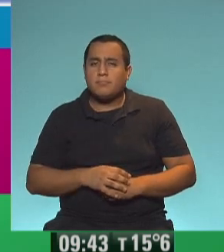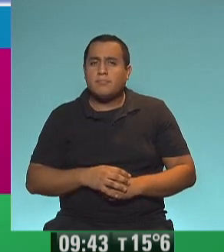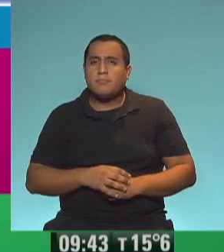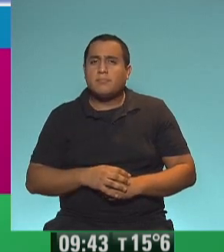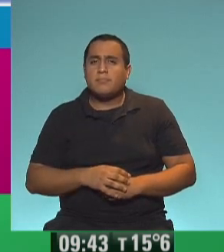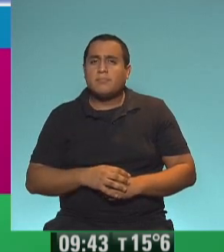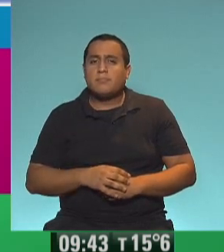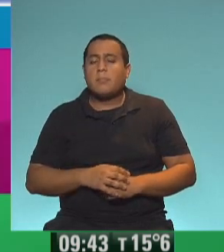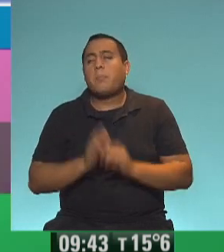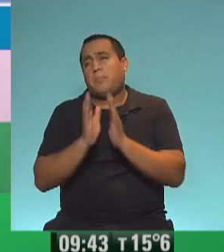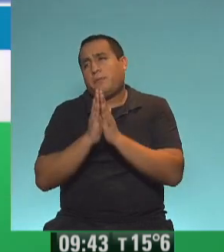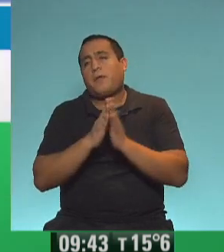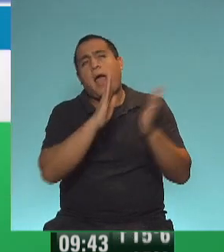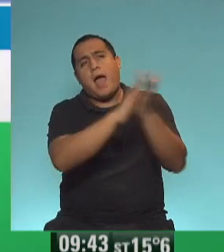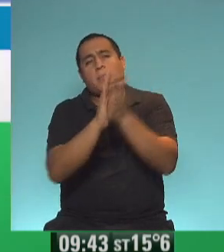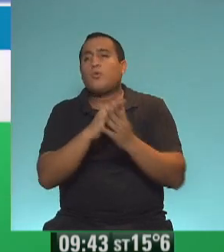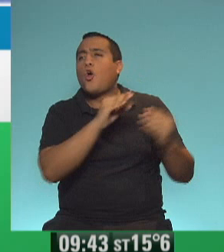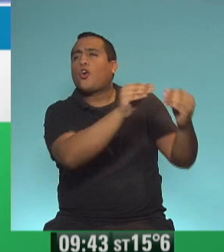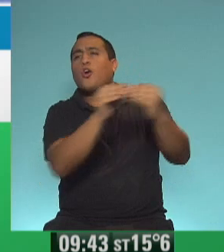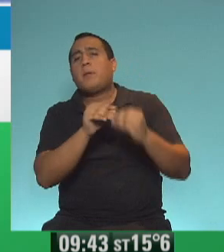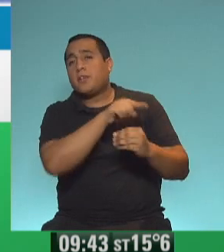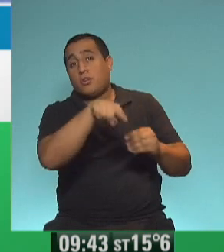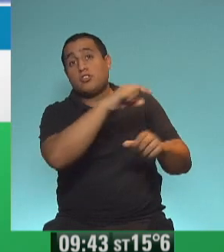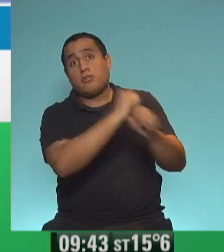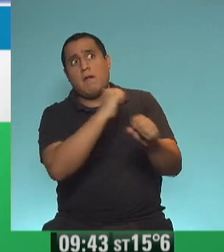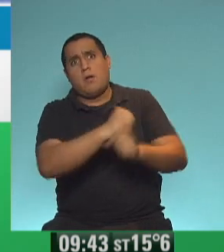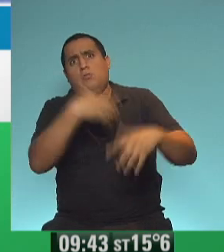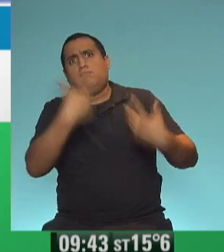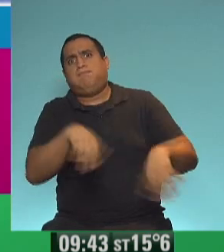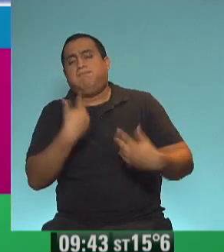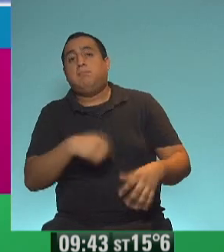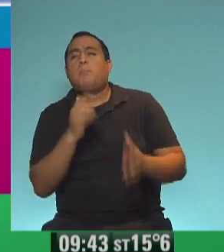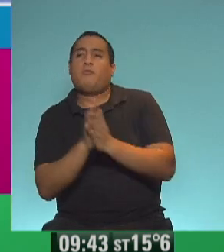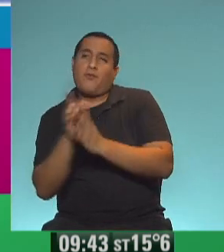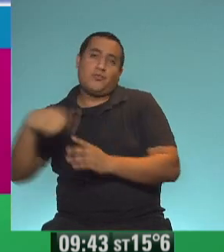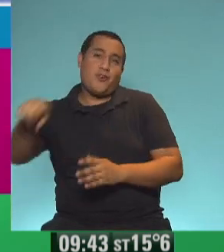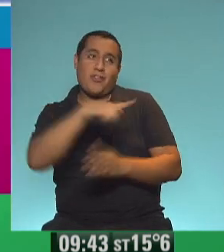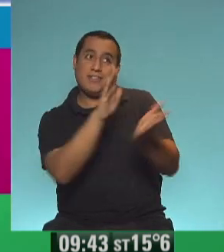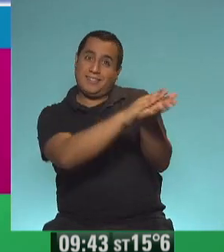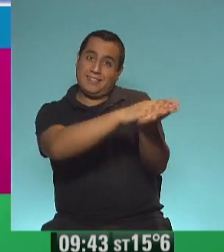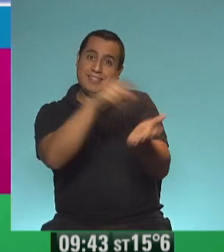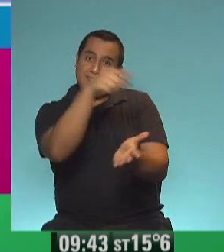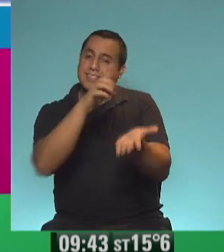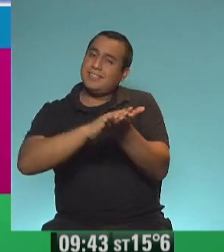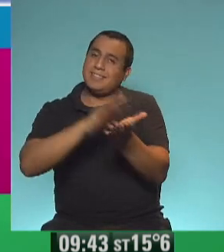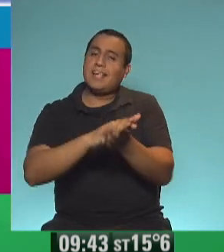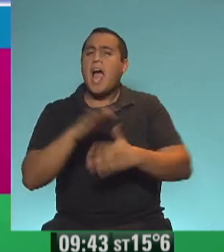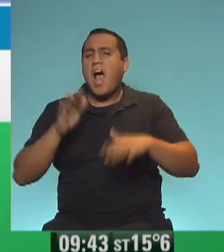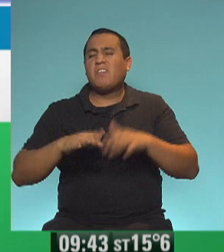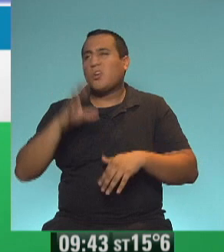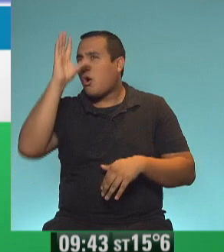les pido un aplauso para mis compañeros que están trabajando mucho en esta época. A veces se los